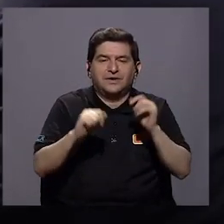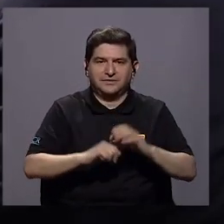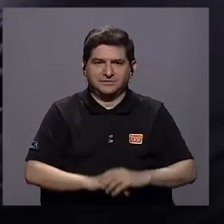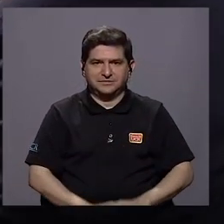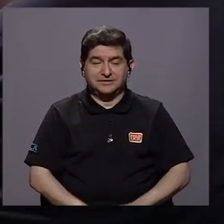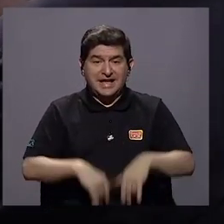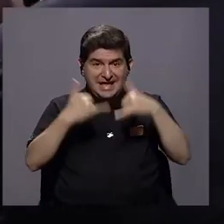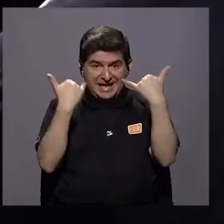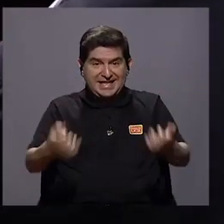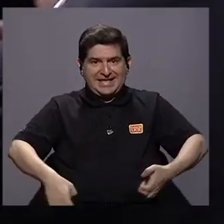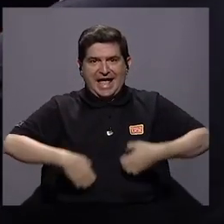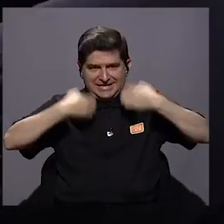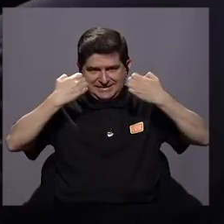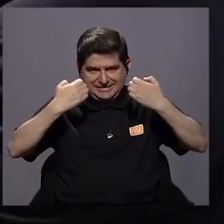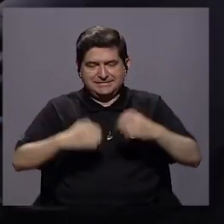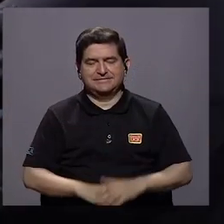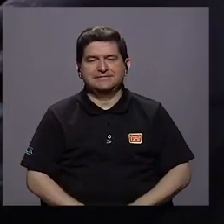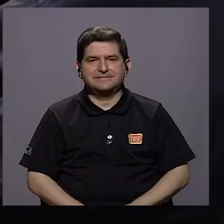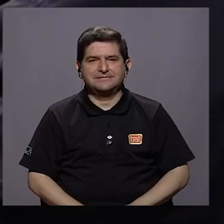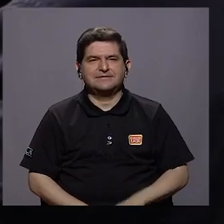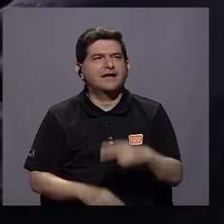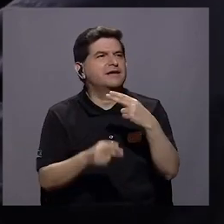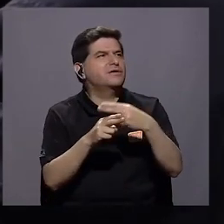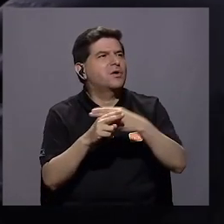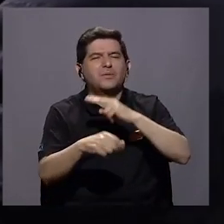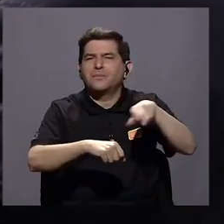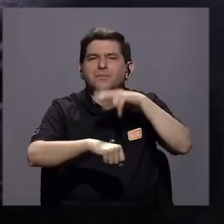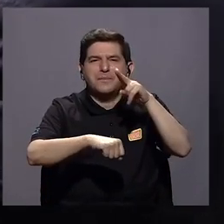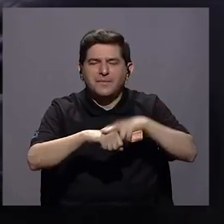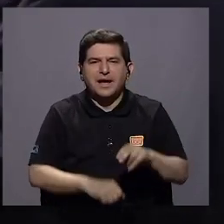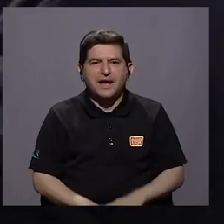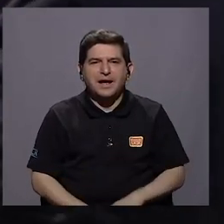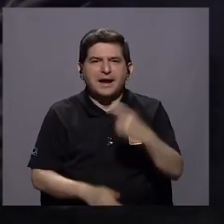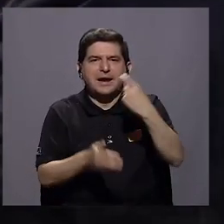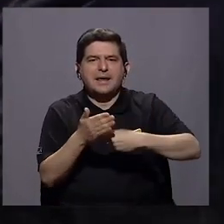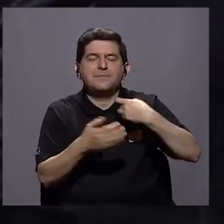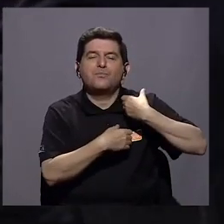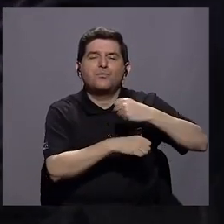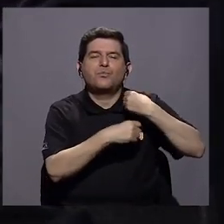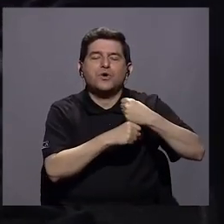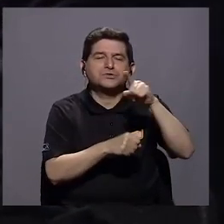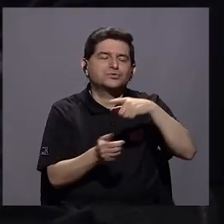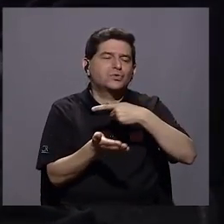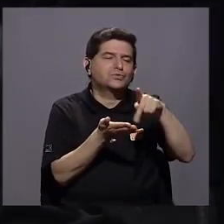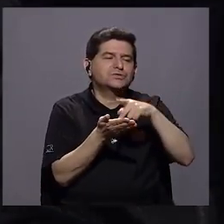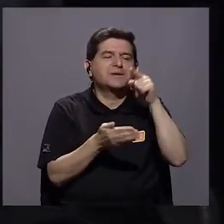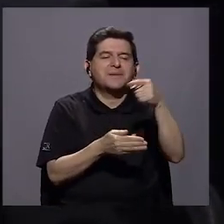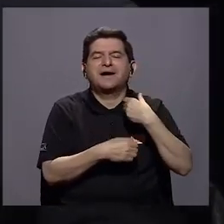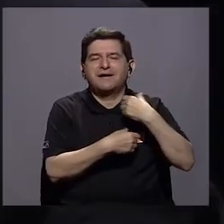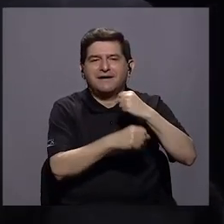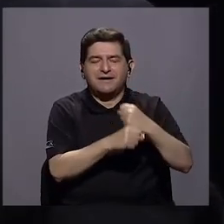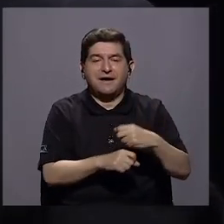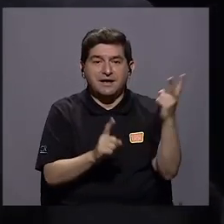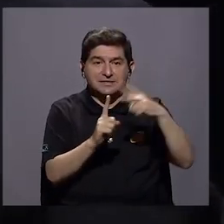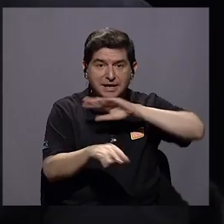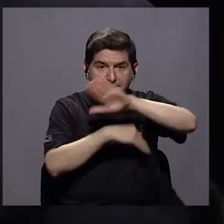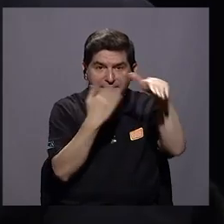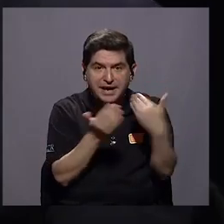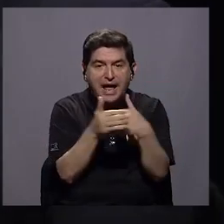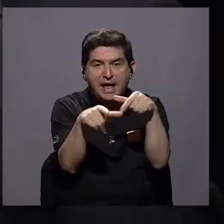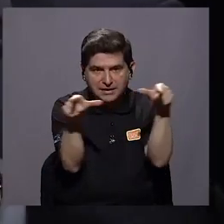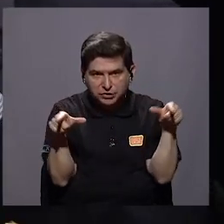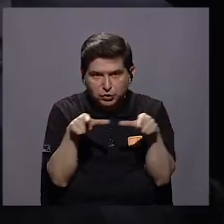inmuebles, que ya existe. O sea, los impuestos, lo que llamamos comúnmente el impuesto municipal, el que usted va a pagar a la municipalidad. ¿Se aplica a todas las